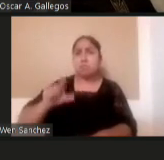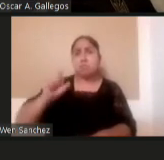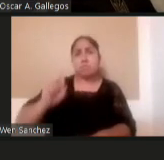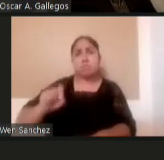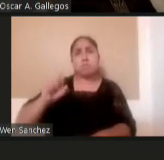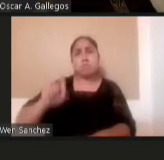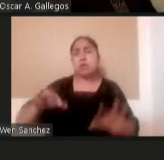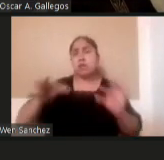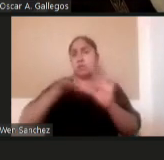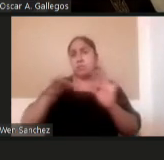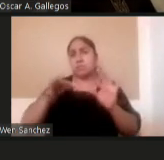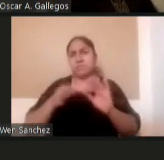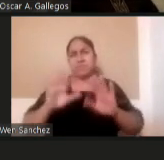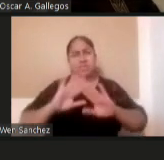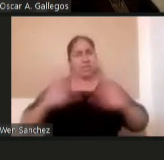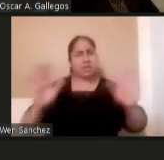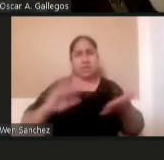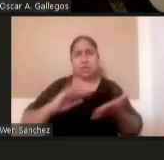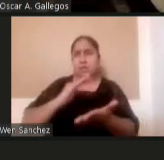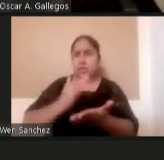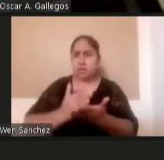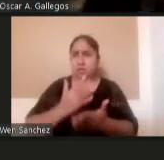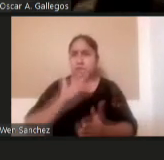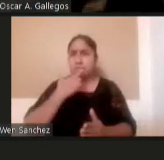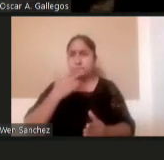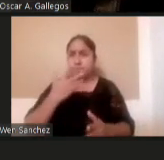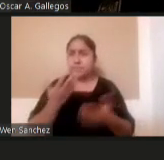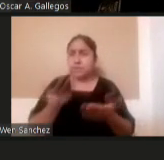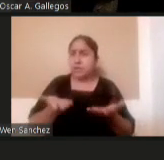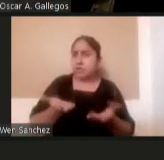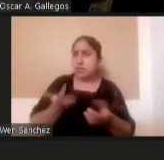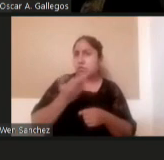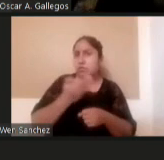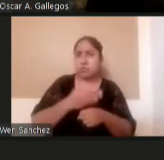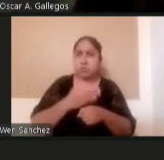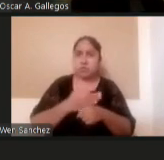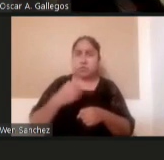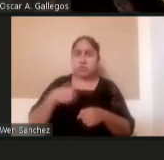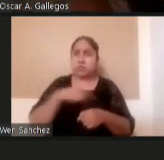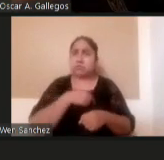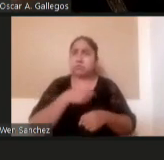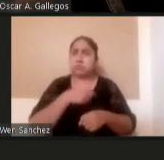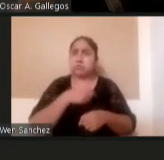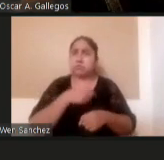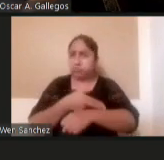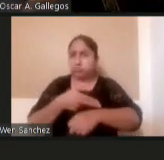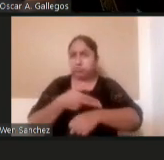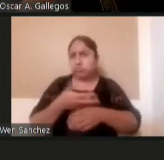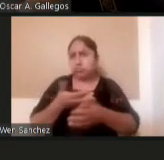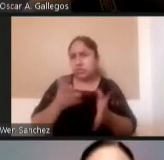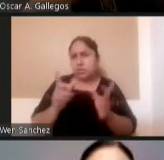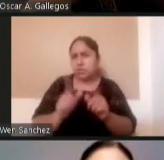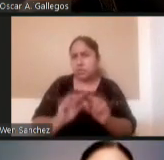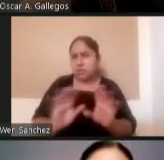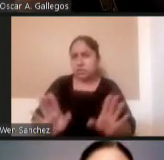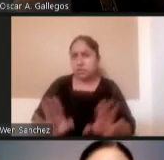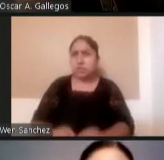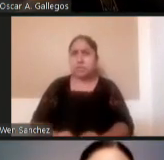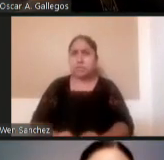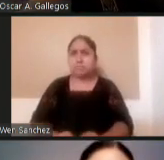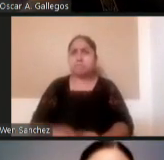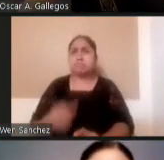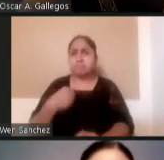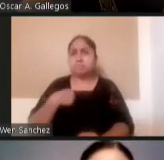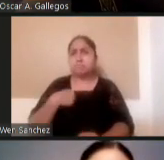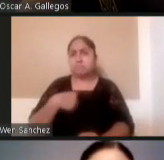creo que tenemos que ser más profesionales y agotar el tema, es cuanto. Gracias, regidor. Coincido en que el tema